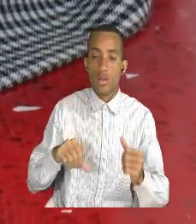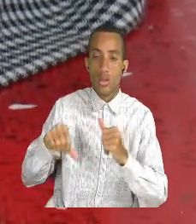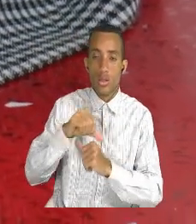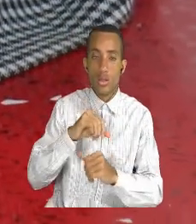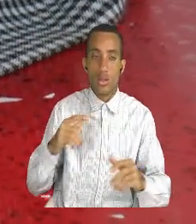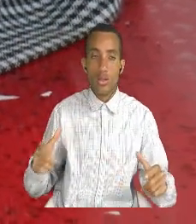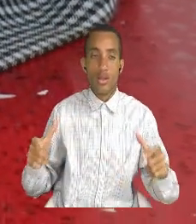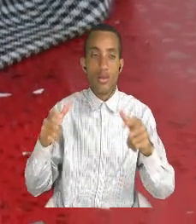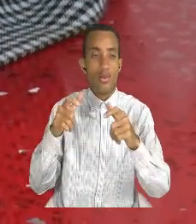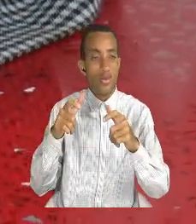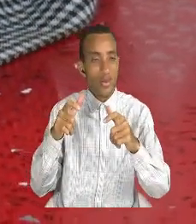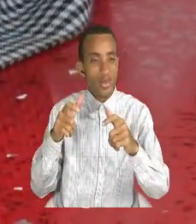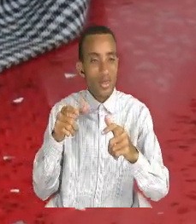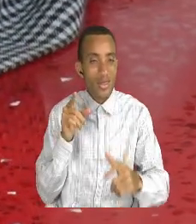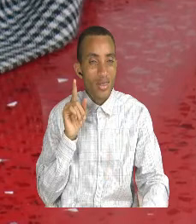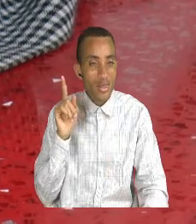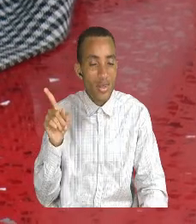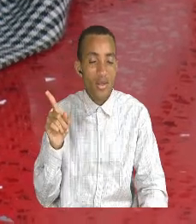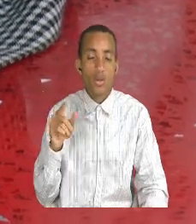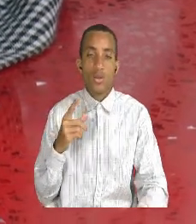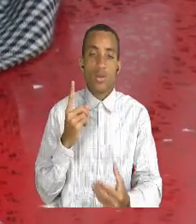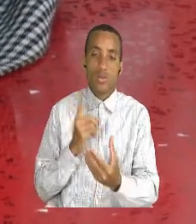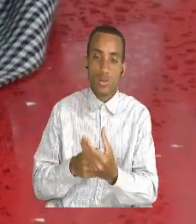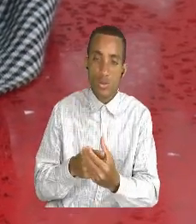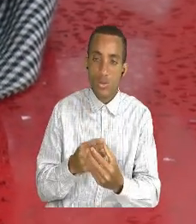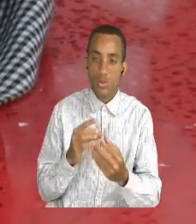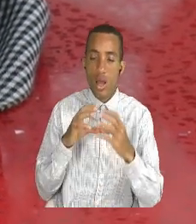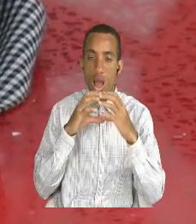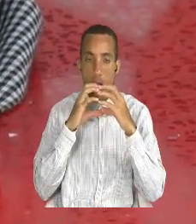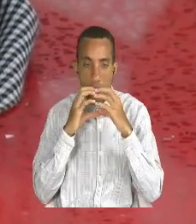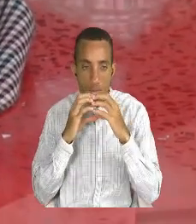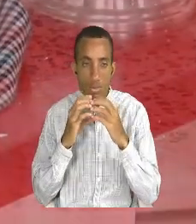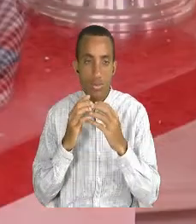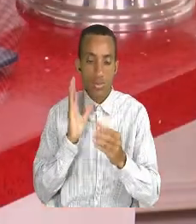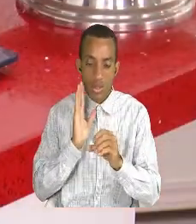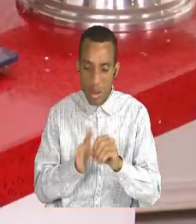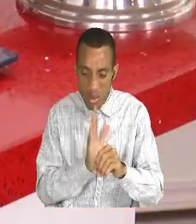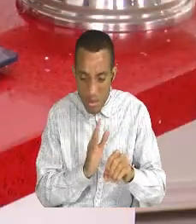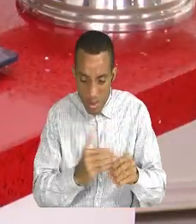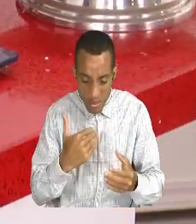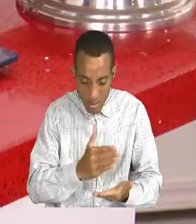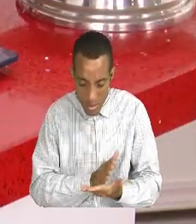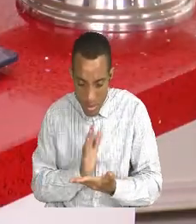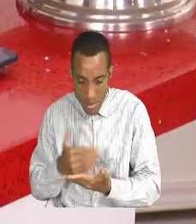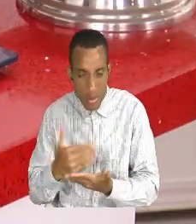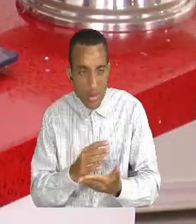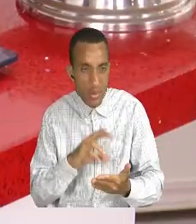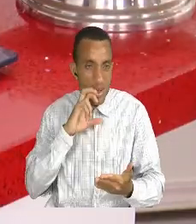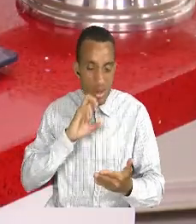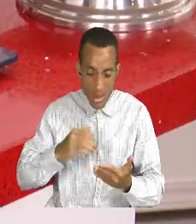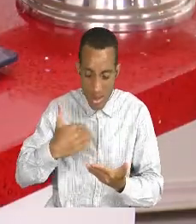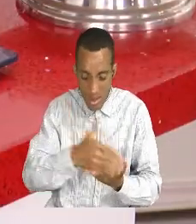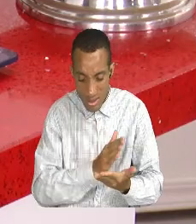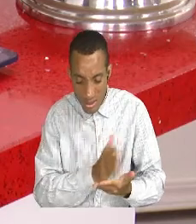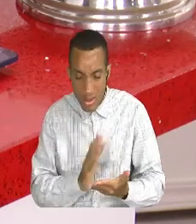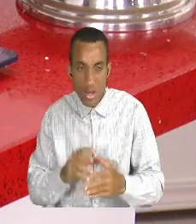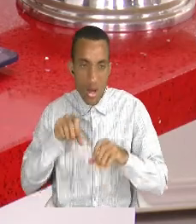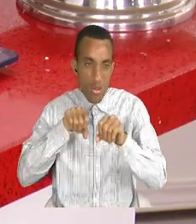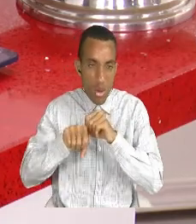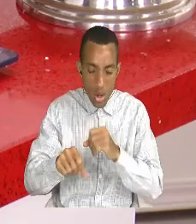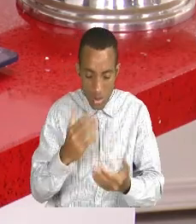comidas rápidas donde van a encontrar toda la variedad entre hamburguesas, picadas, perros y más, las pueden disfrutar en Mr. Prada.